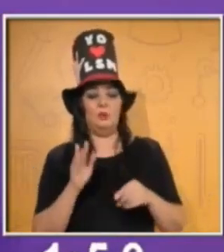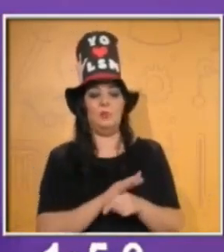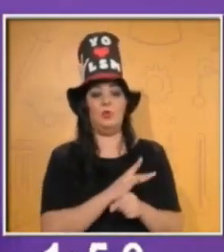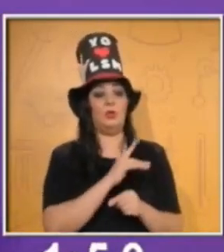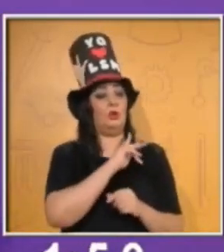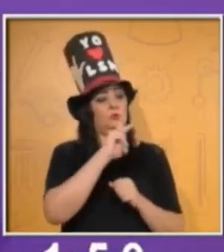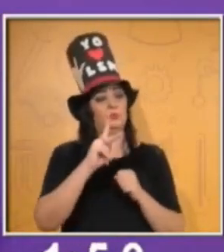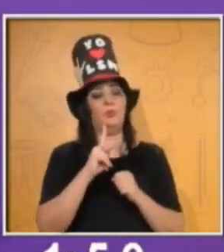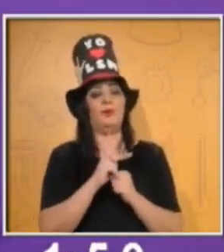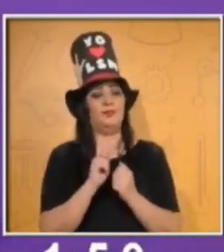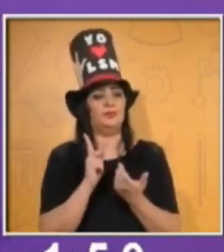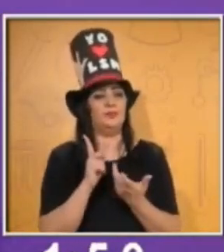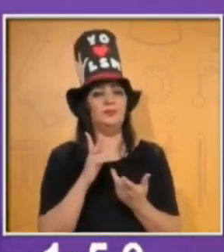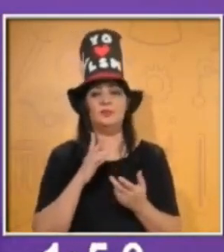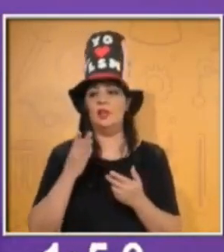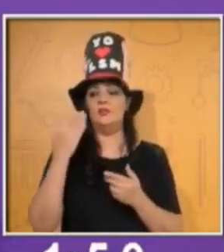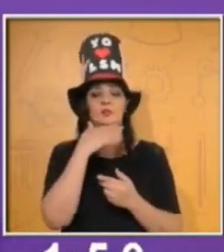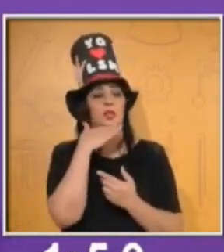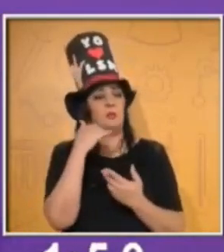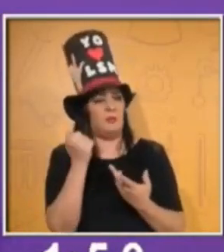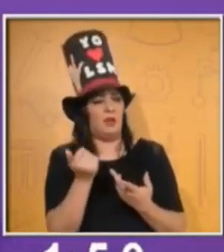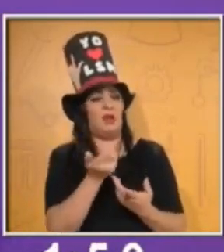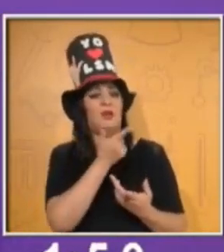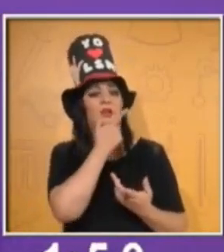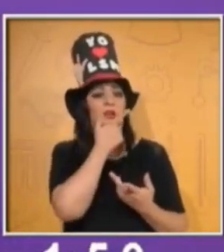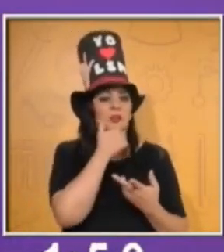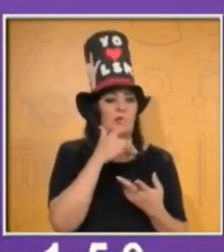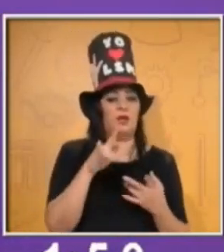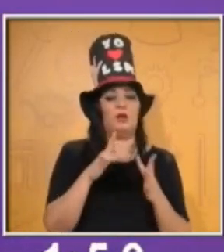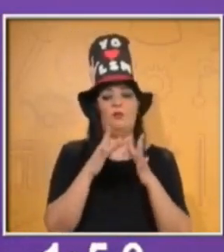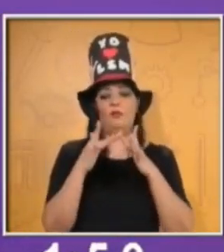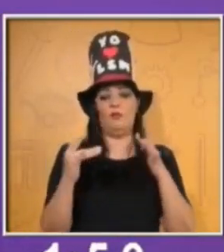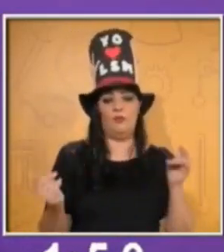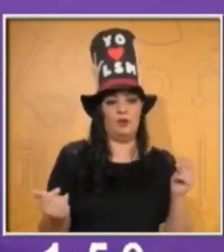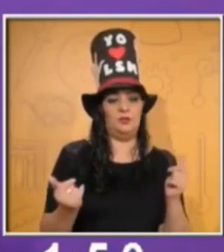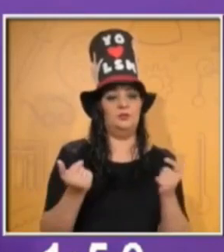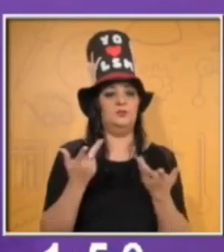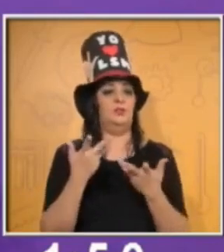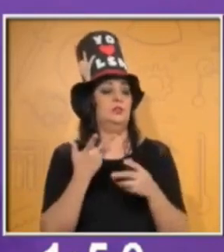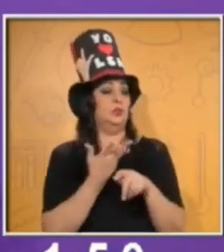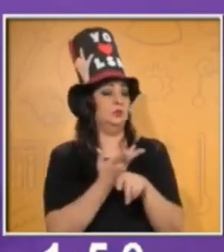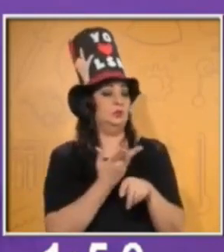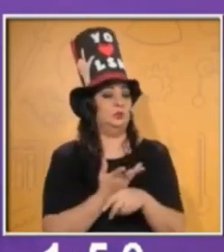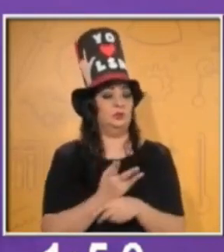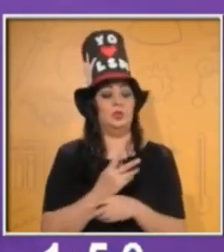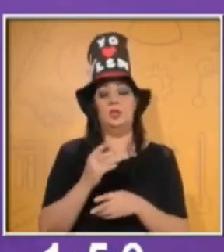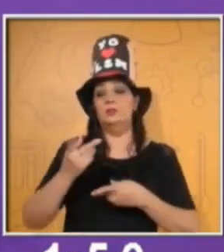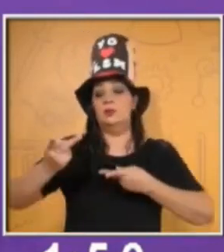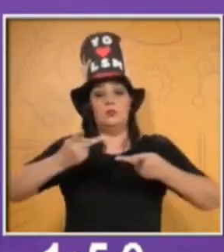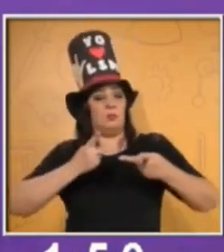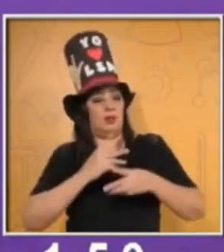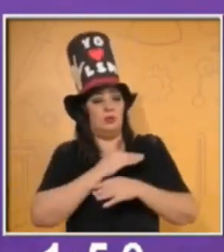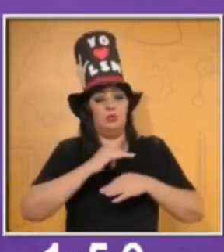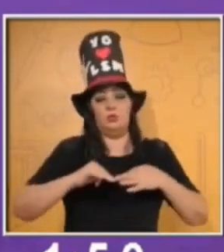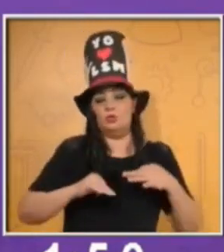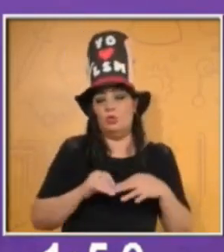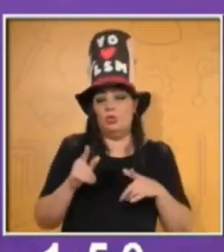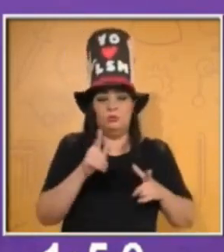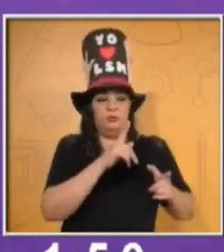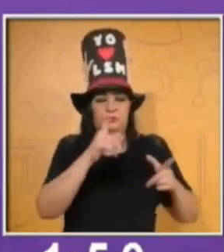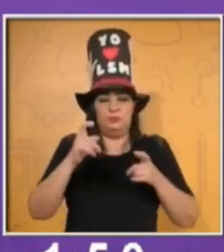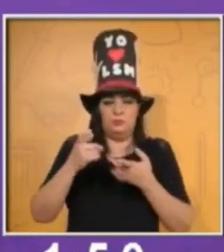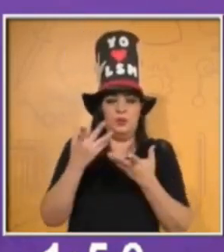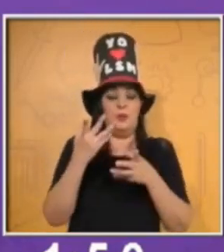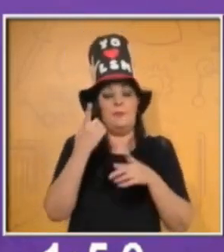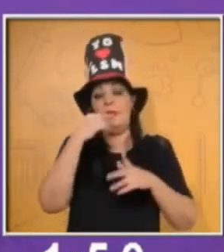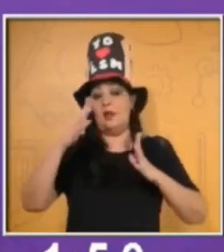mencionados se estaban encargando de producir todo lo que necesitaban para la guerra. Por lo tanto, tenían como poca prioridad todo lo que se